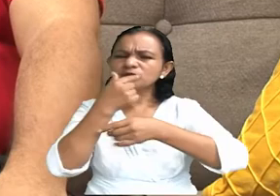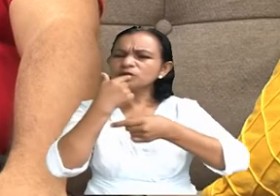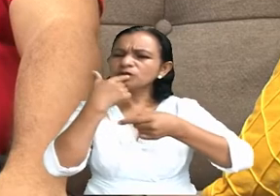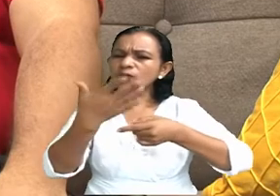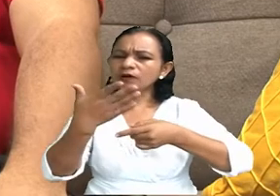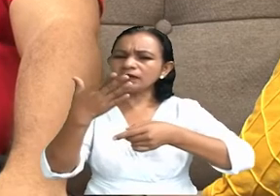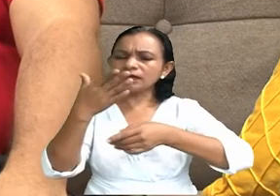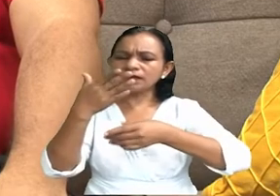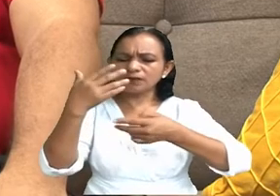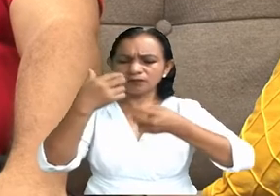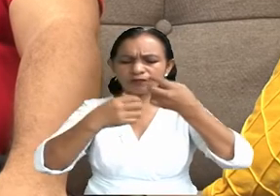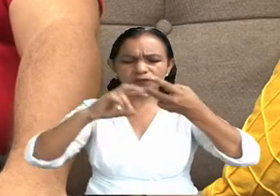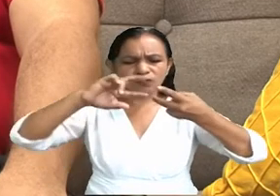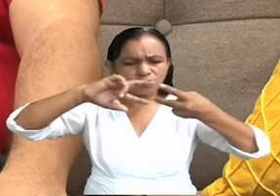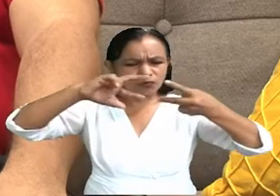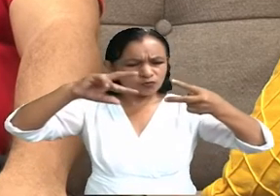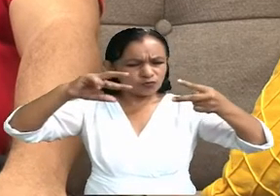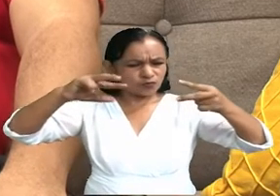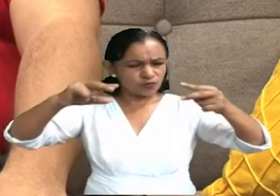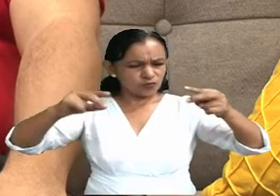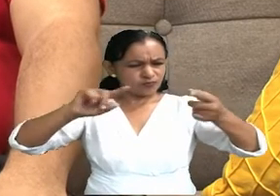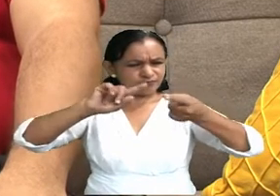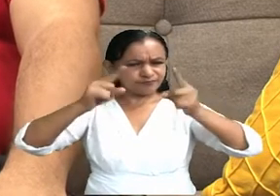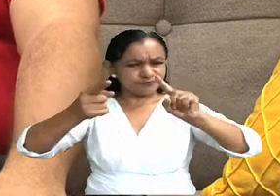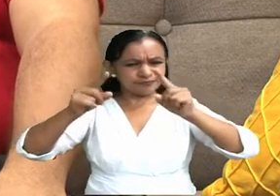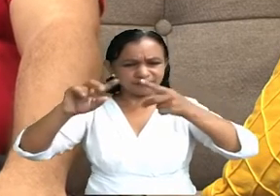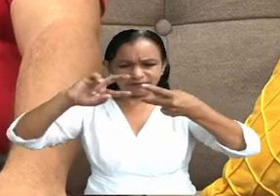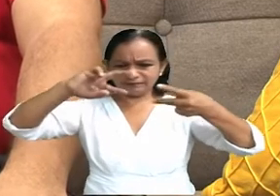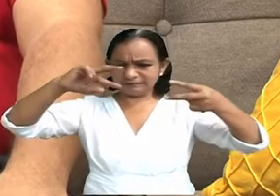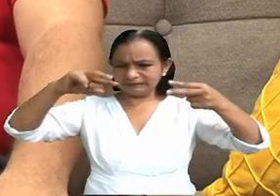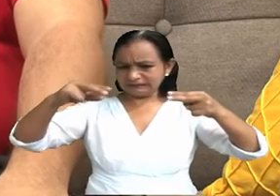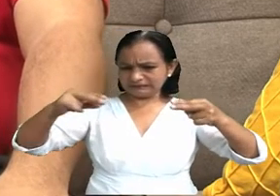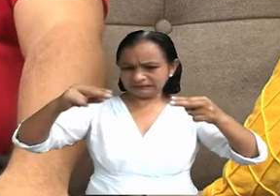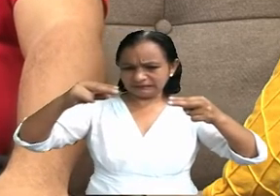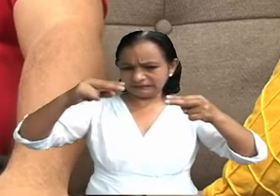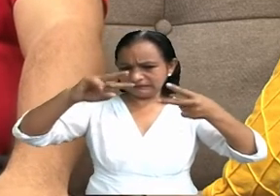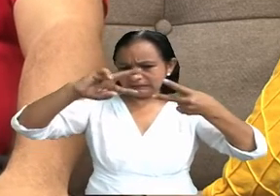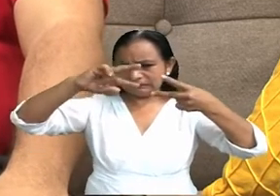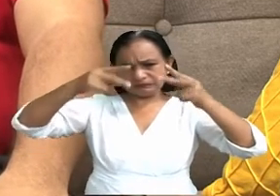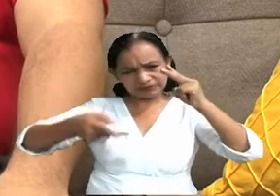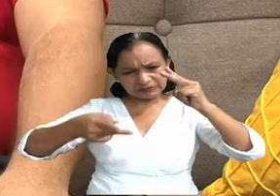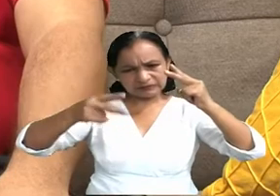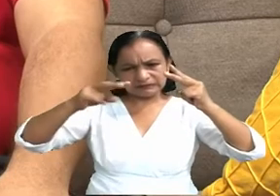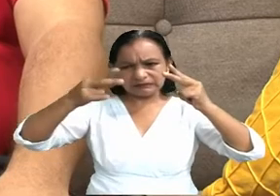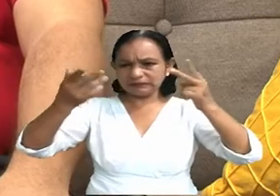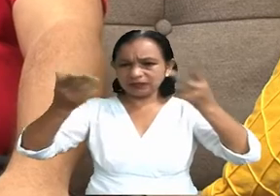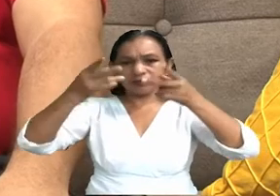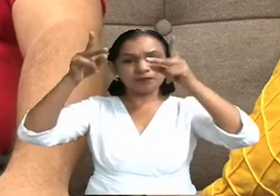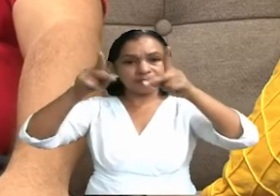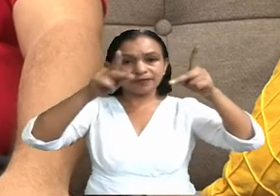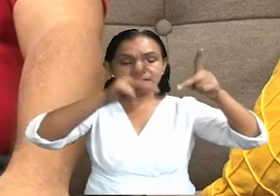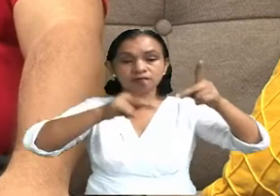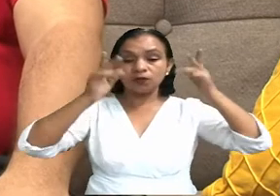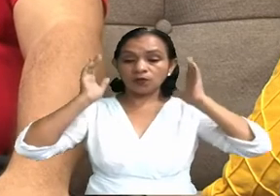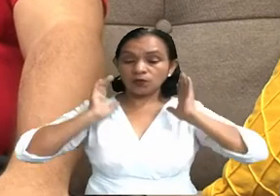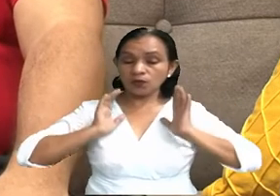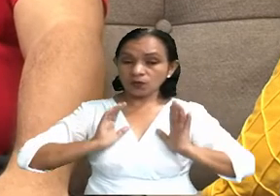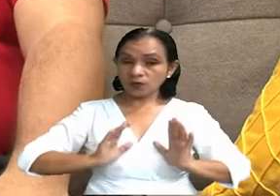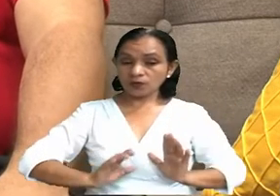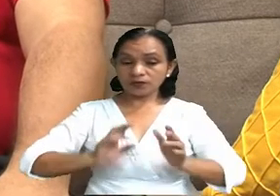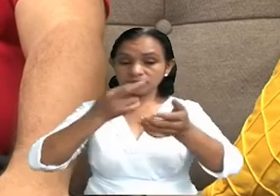de desorden genético que alteran el desarrollo de una persona en su fisonomía, en